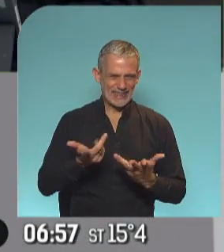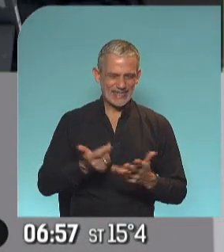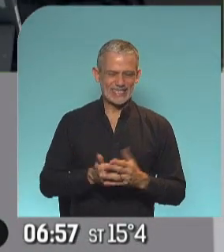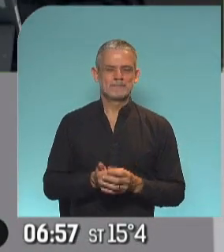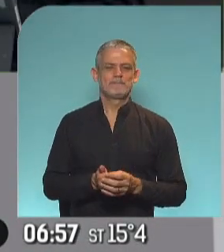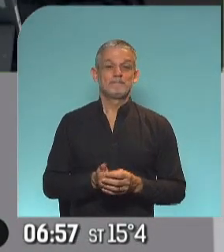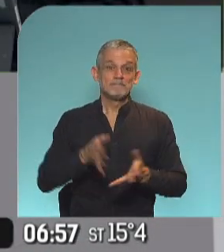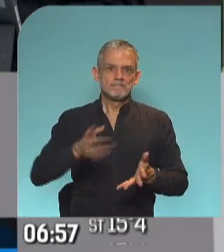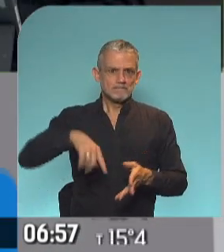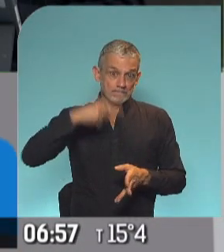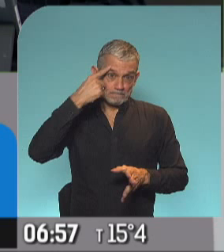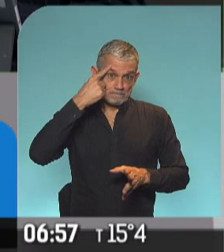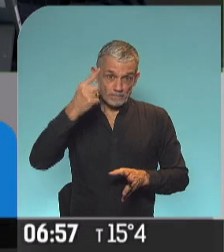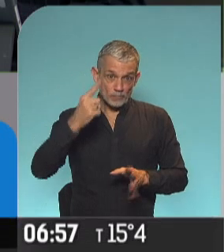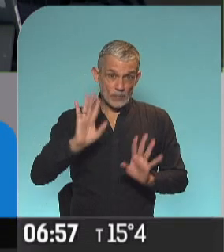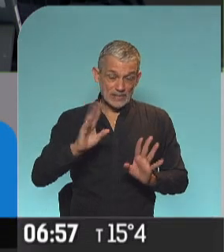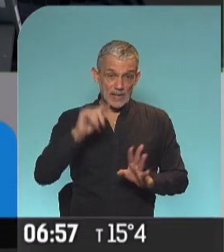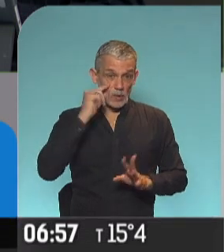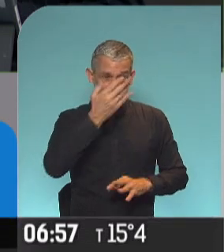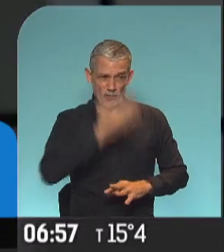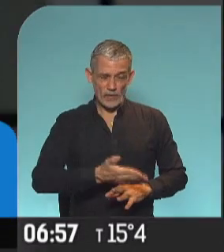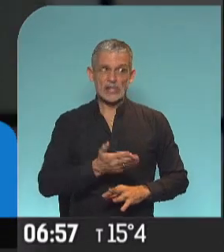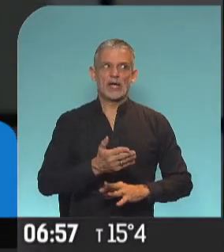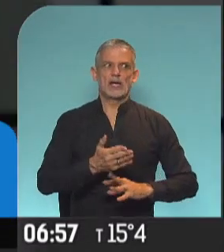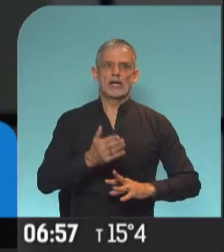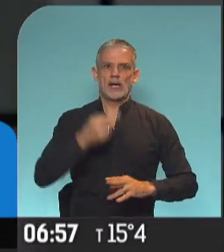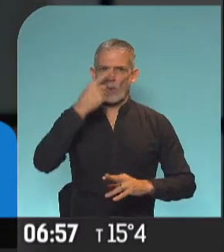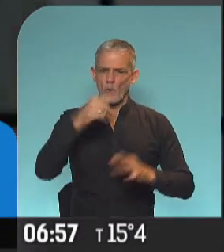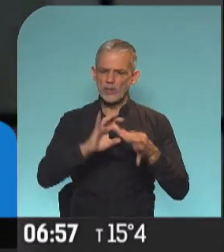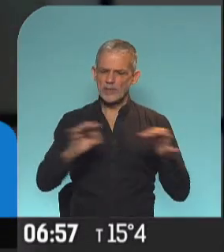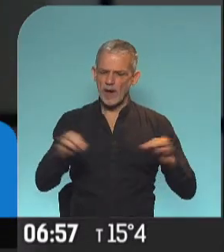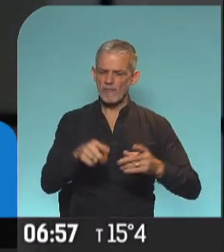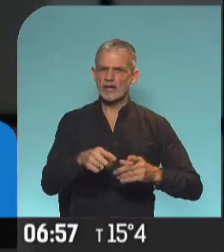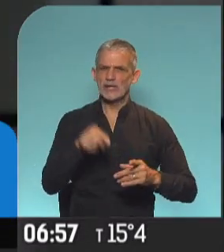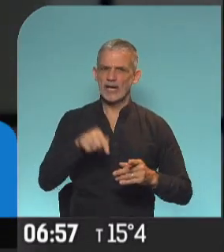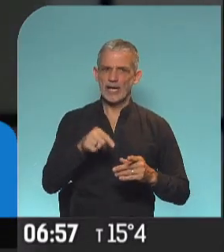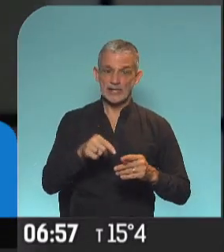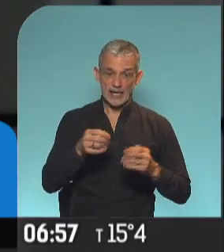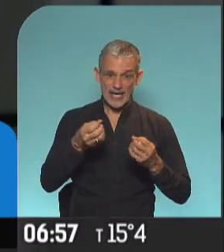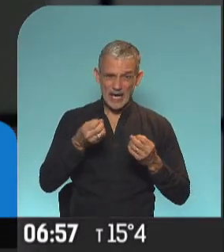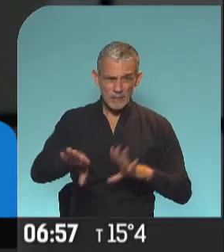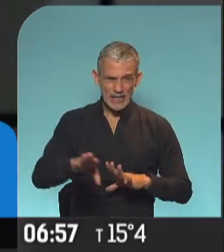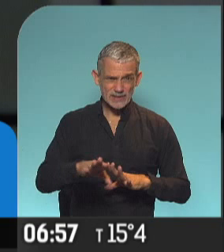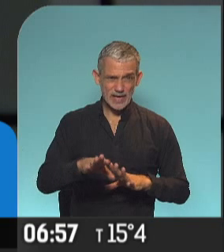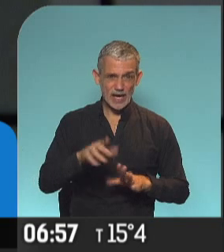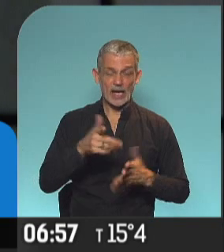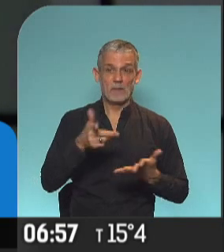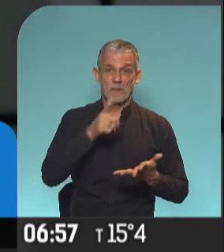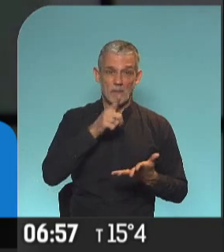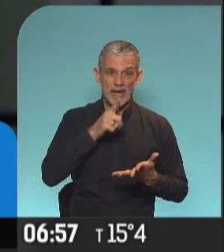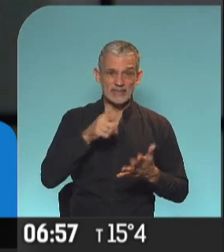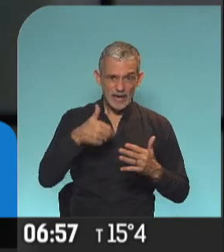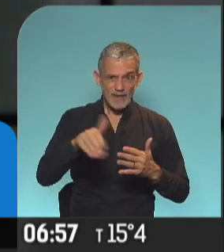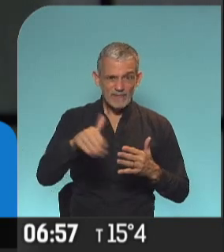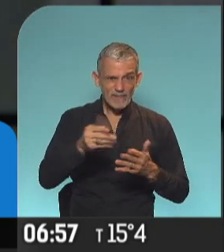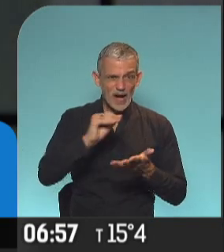que interpretamos, Silvia, al presidente Alberto Fernández en esta última frase. Este es el puntapié inicial. Es probable que se